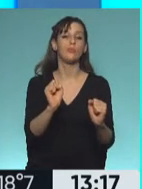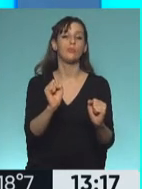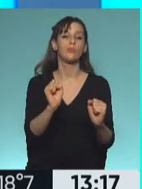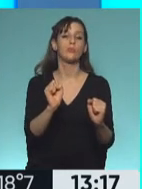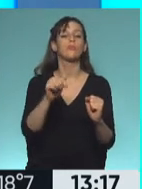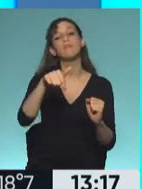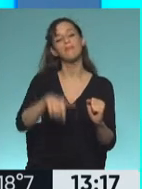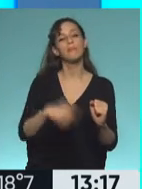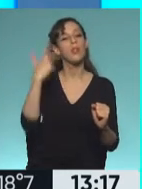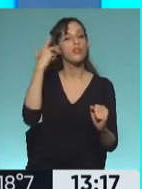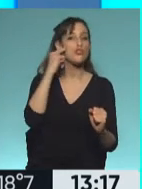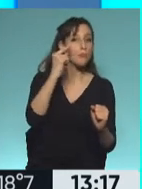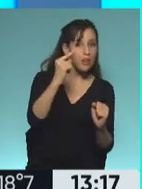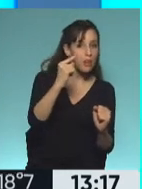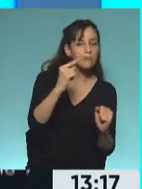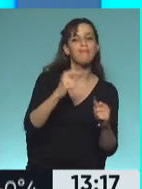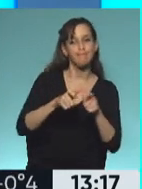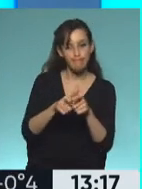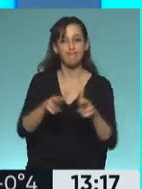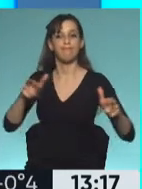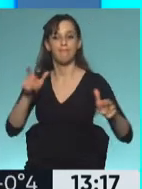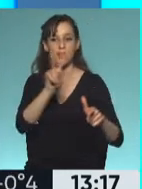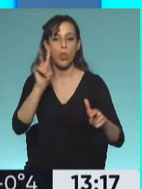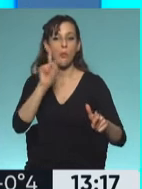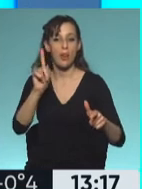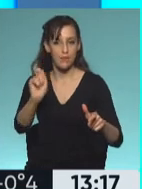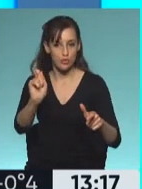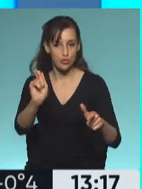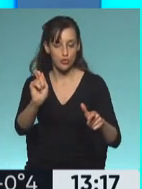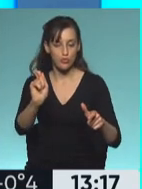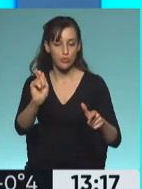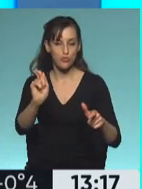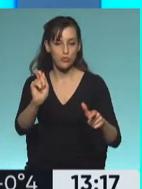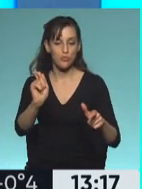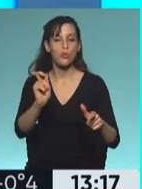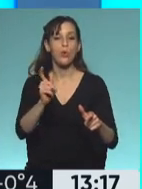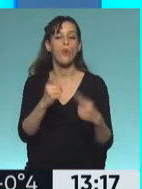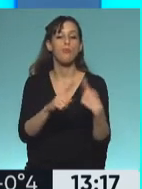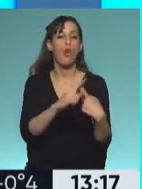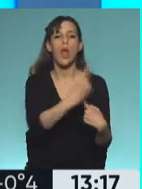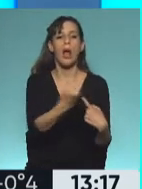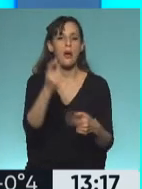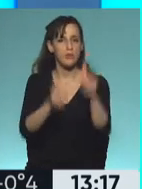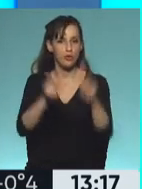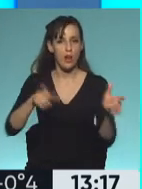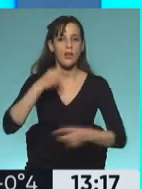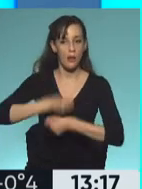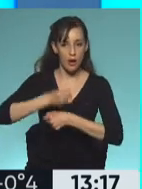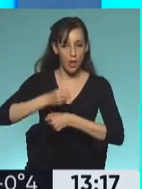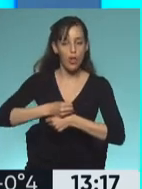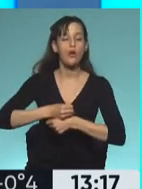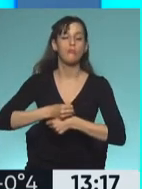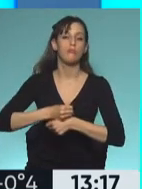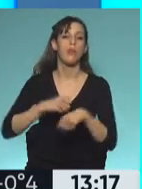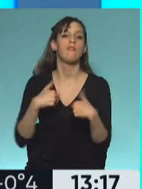amplió de 18 mil a 22 mil pesos lo que va a ser el beneficio por trabajador para el repro por actividades